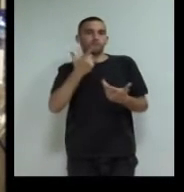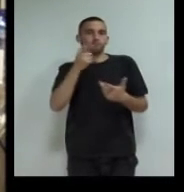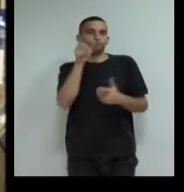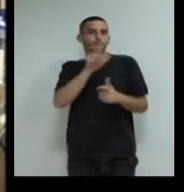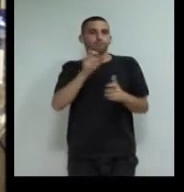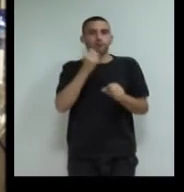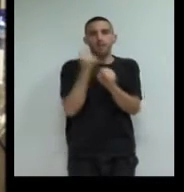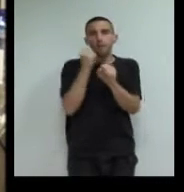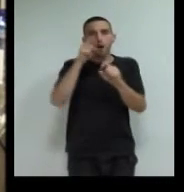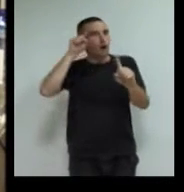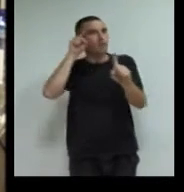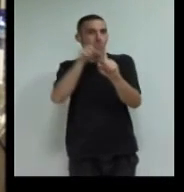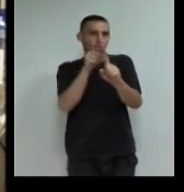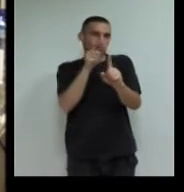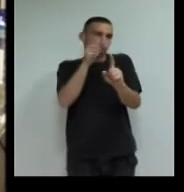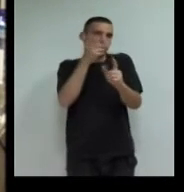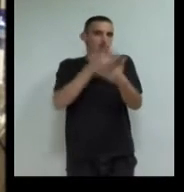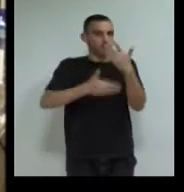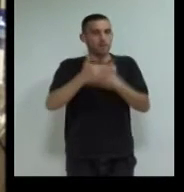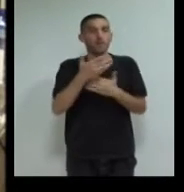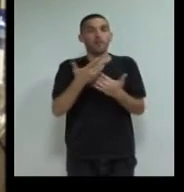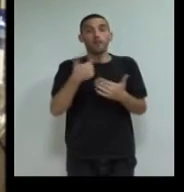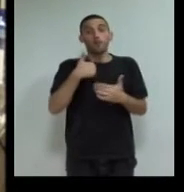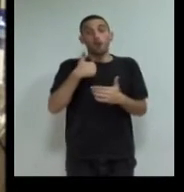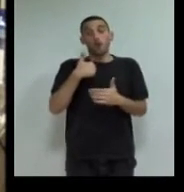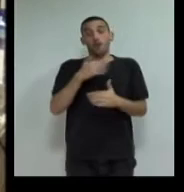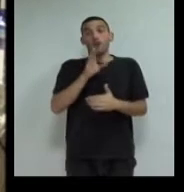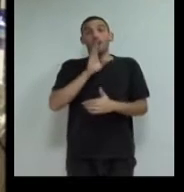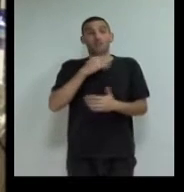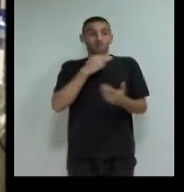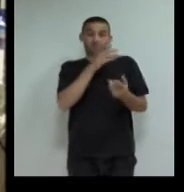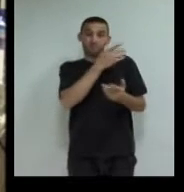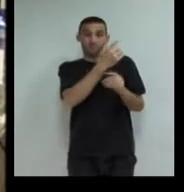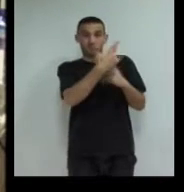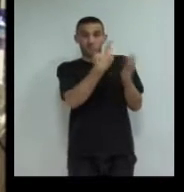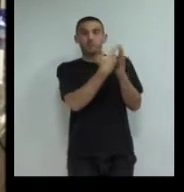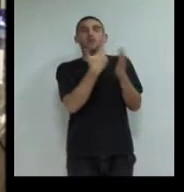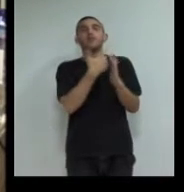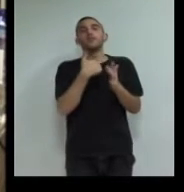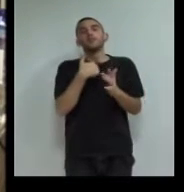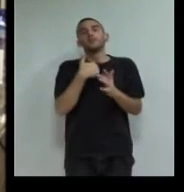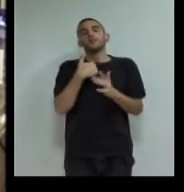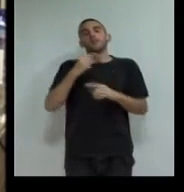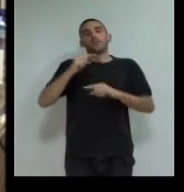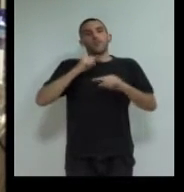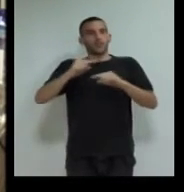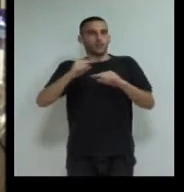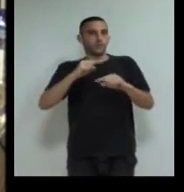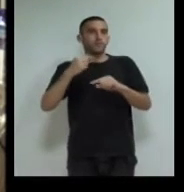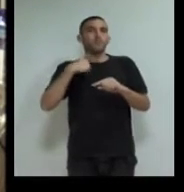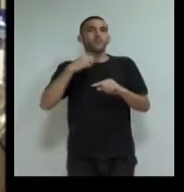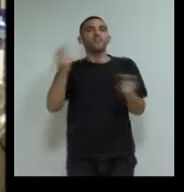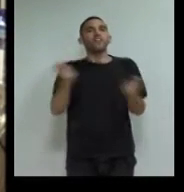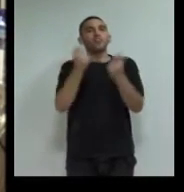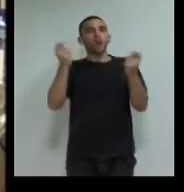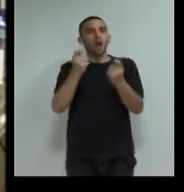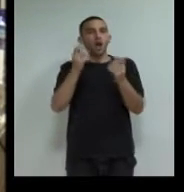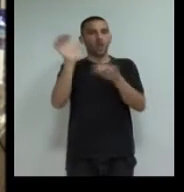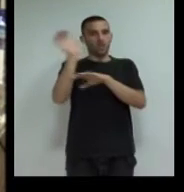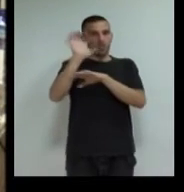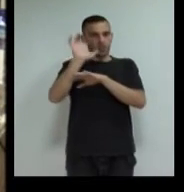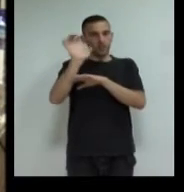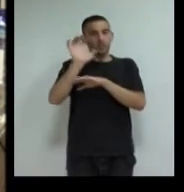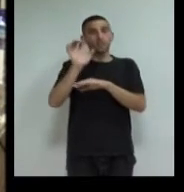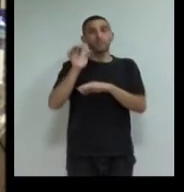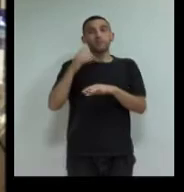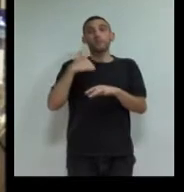de cosas, y yo, como decías, dirijo el Festival de Cine de Pamplona desde el 2002 y el propio colectivo nos demandó acudir al